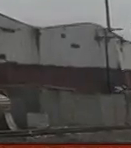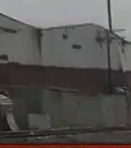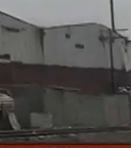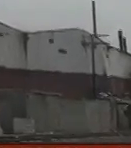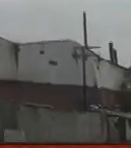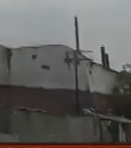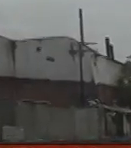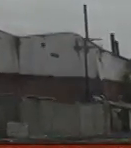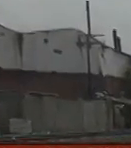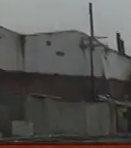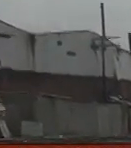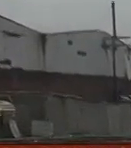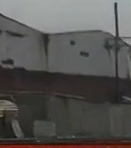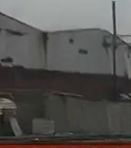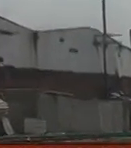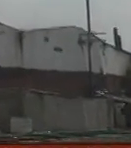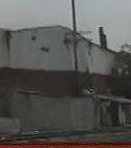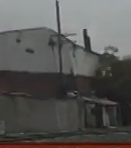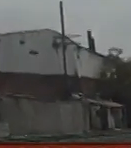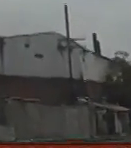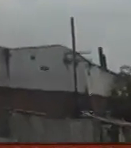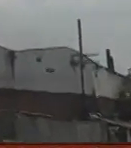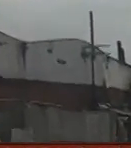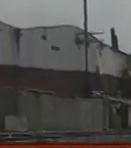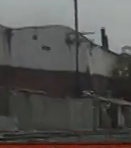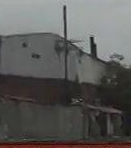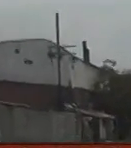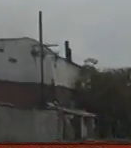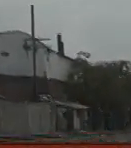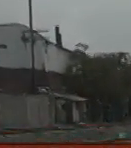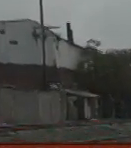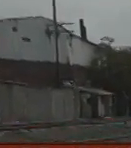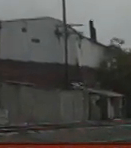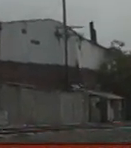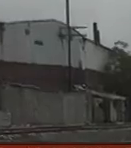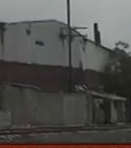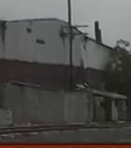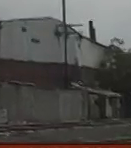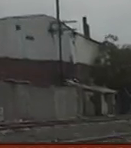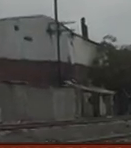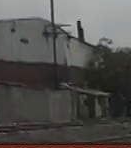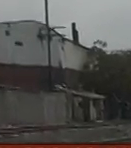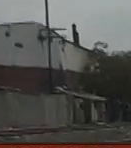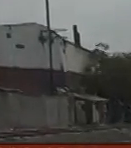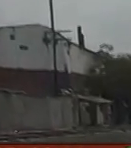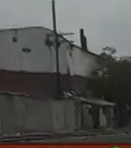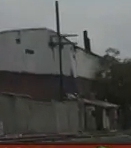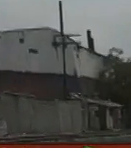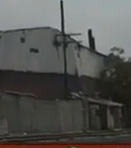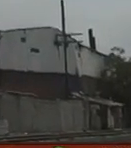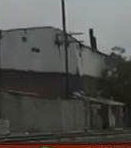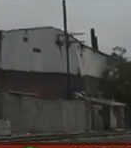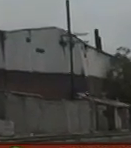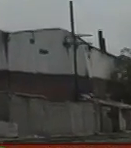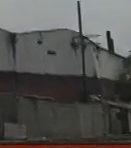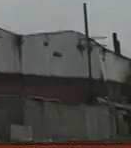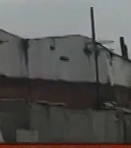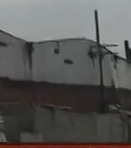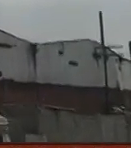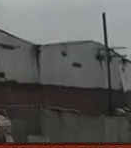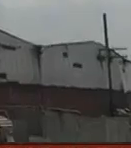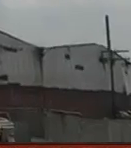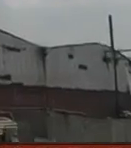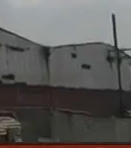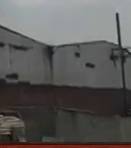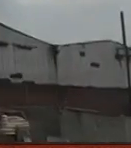la nueva política de prevención. No es posible que nos haya ganado el tiempo y que hoy estemos en esta circunstancia.